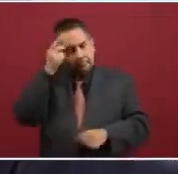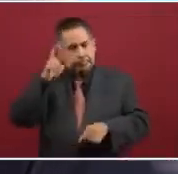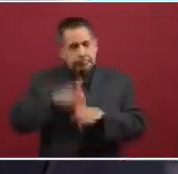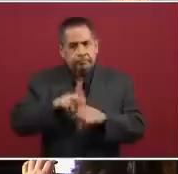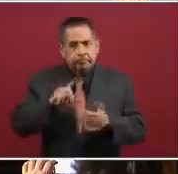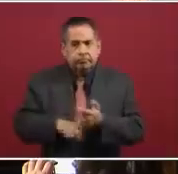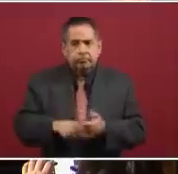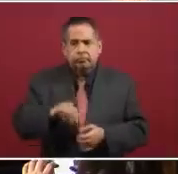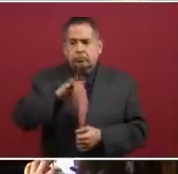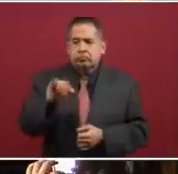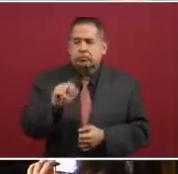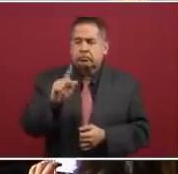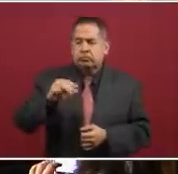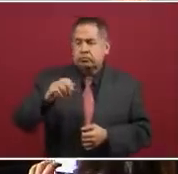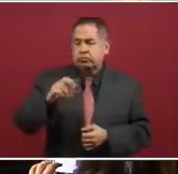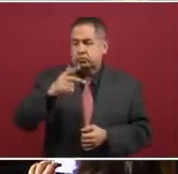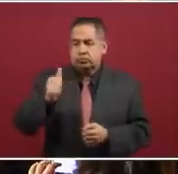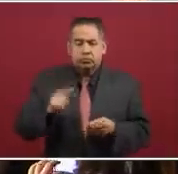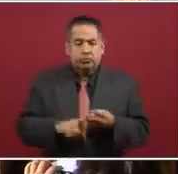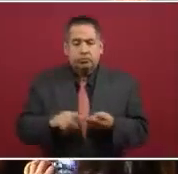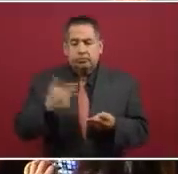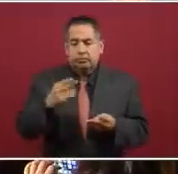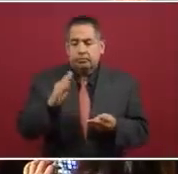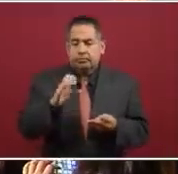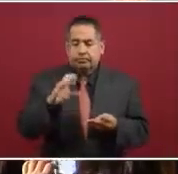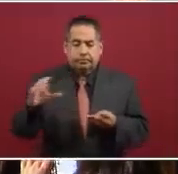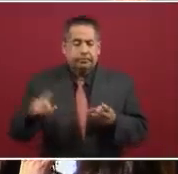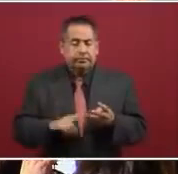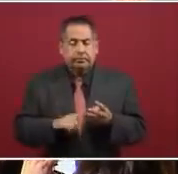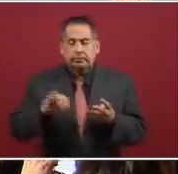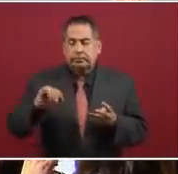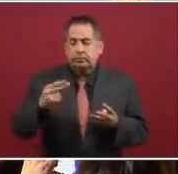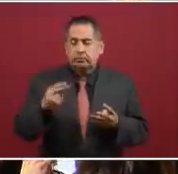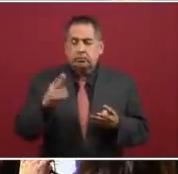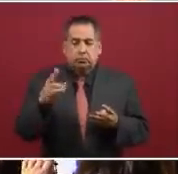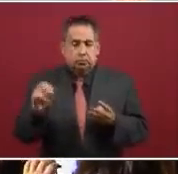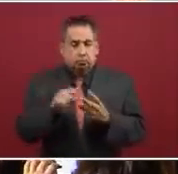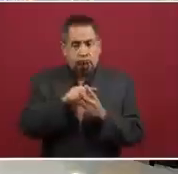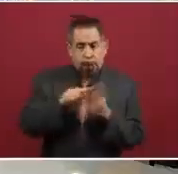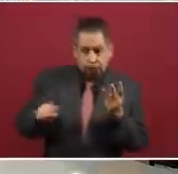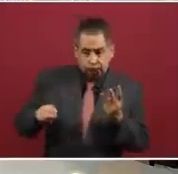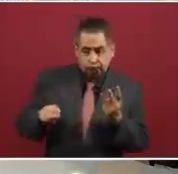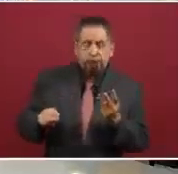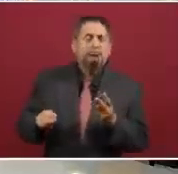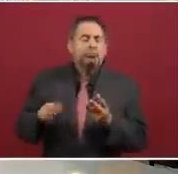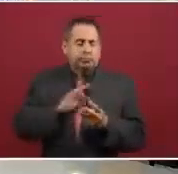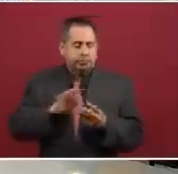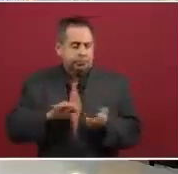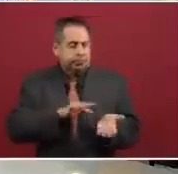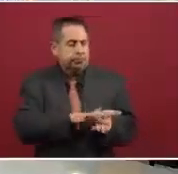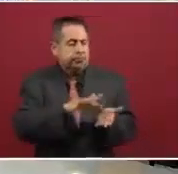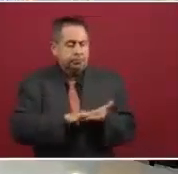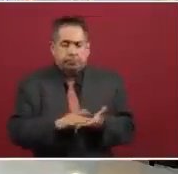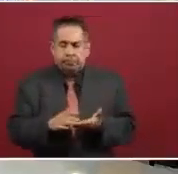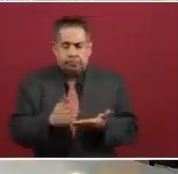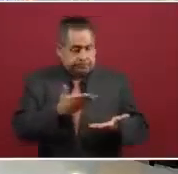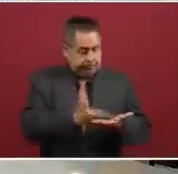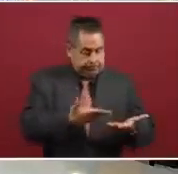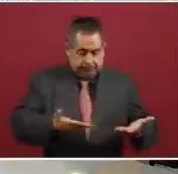de JP Morgan, de HSBC y Mizuho para hacer posible el